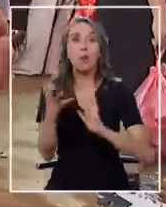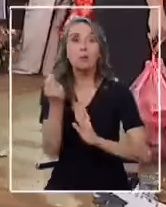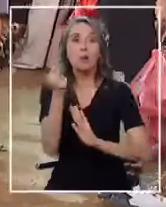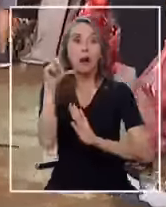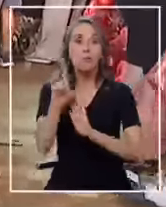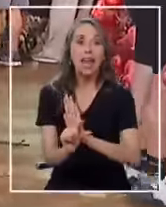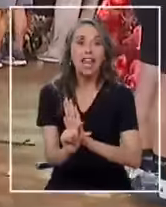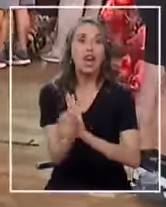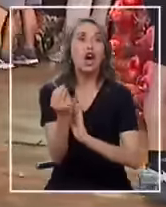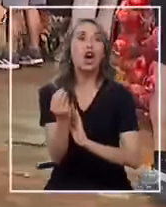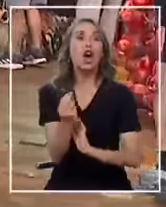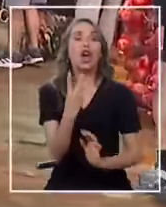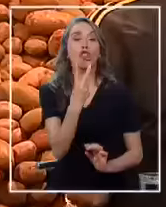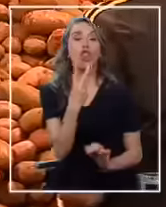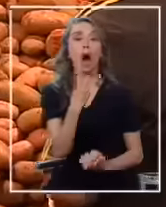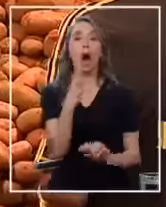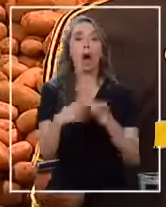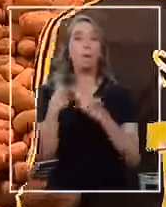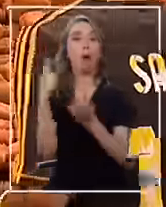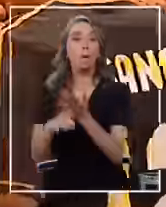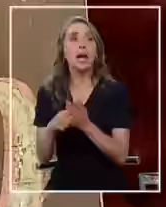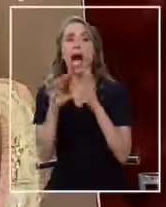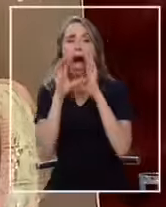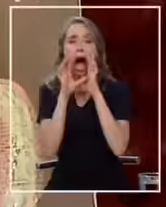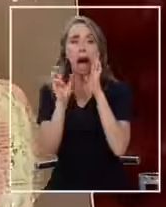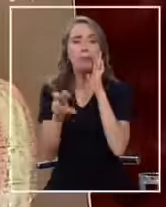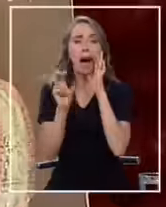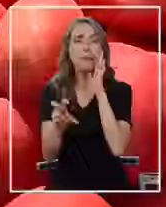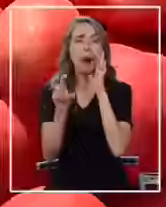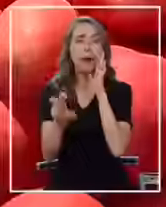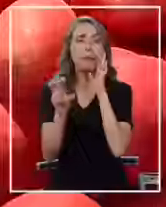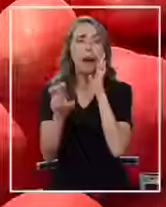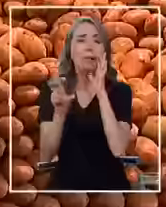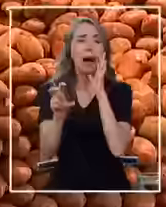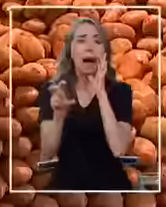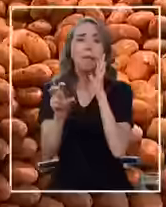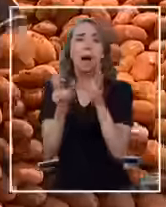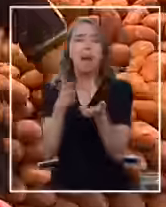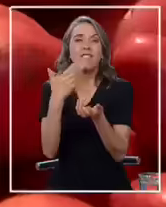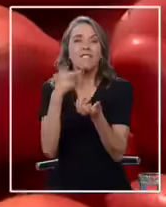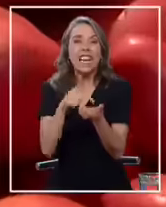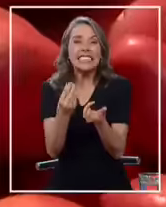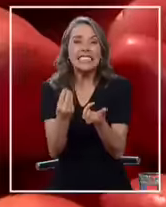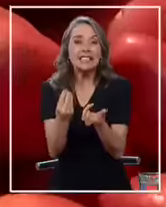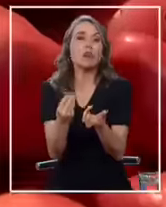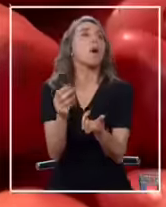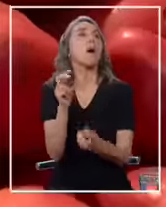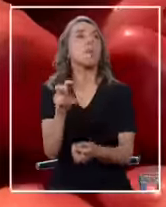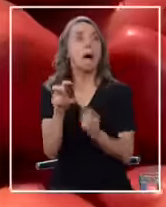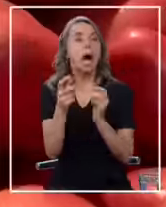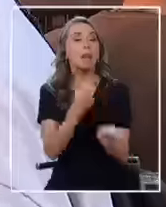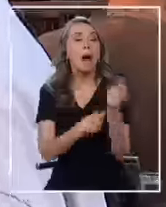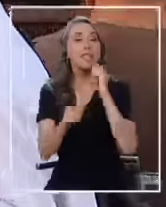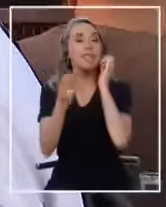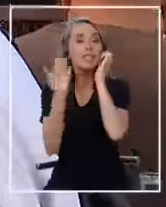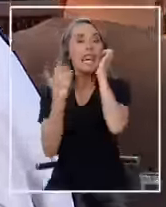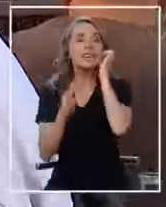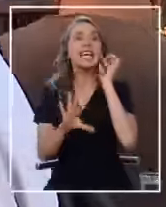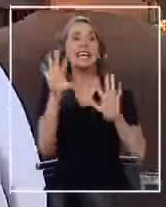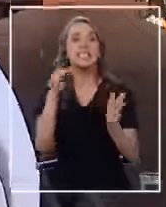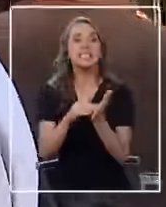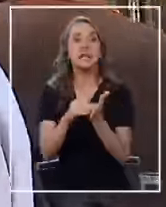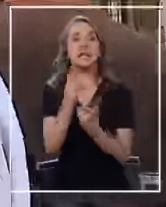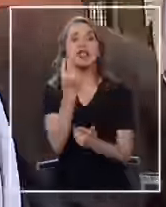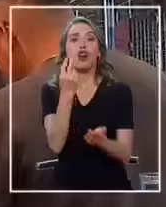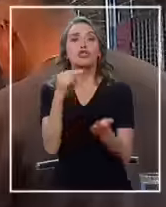Y lo veo bien, a 2 por 1000. Oiga, cuesta papa, dígame nomás. Papa fresca, no aleja. Esta misma papa, yo la vendía a 15, a